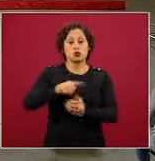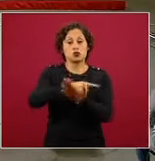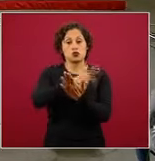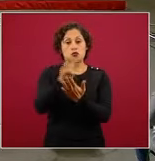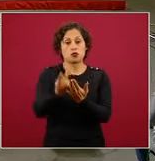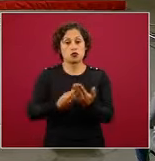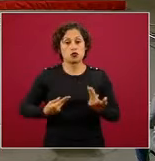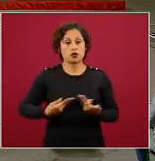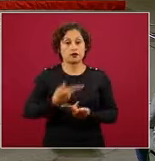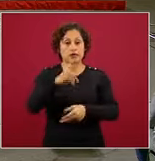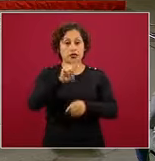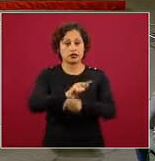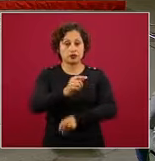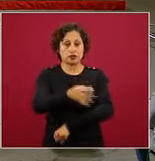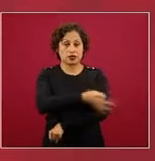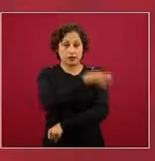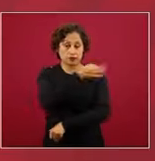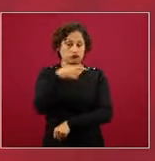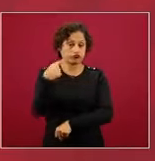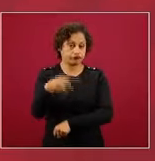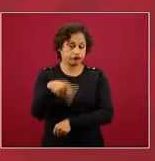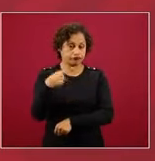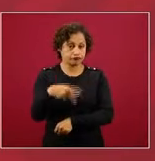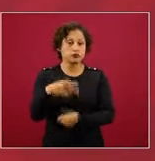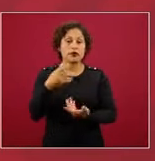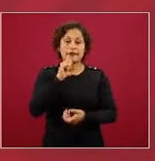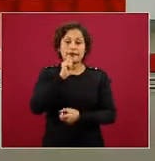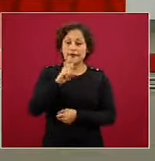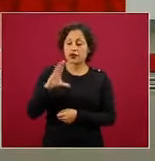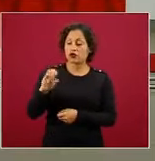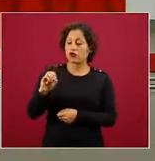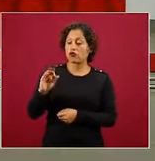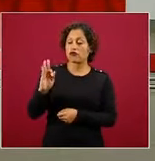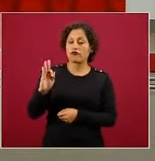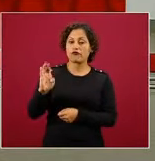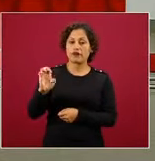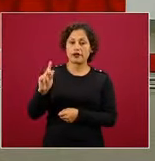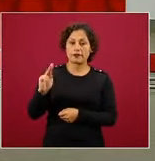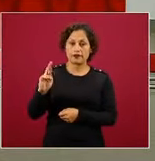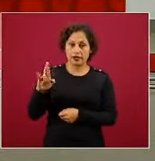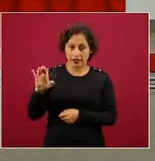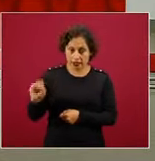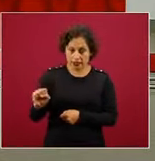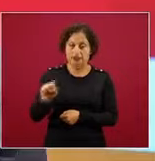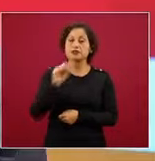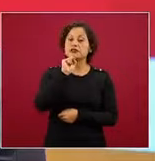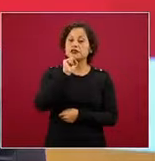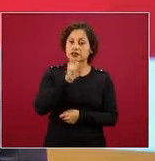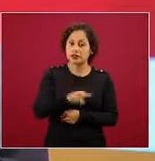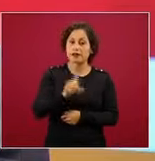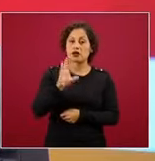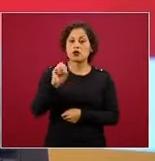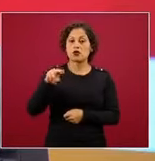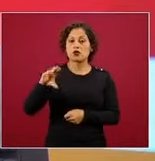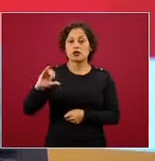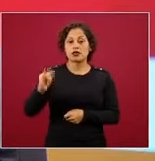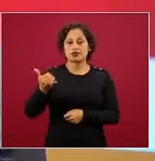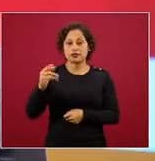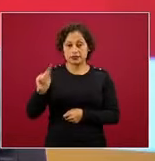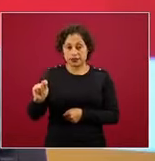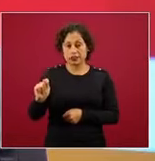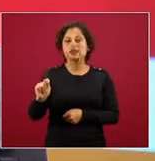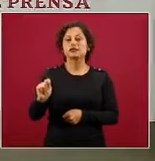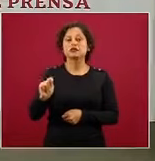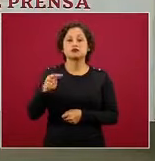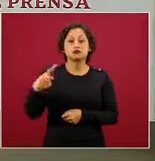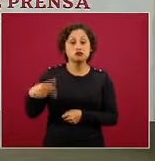de Vacunación. Está participando la COFEPRIS, está participando también el CONACYT, con todo el aporte de